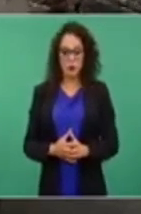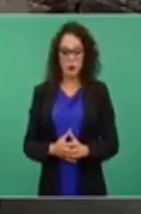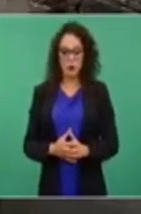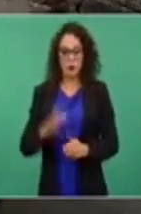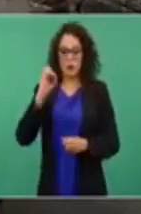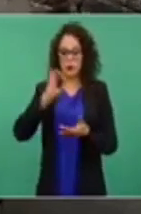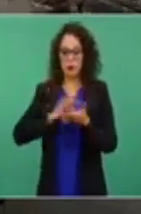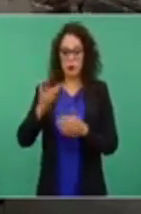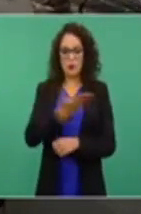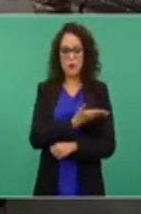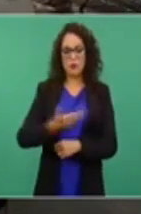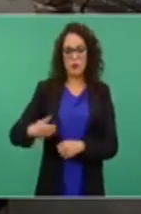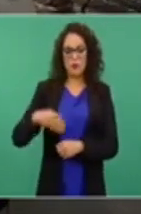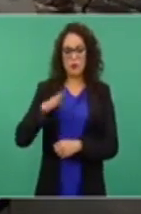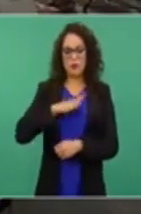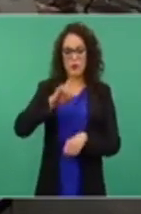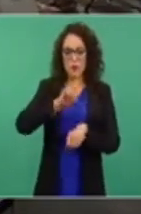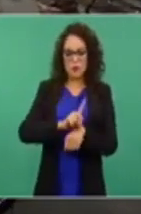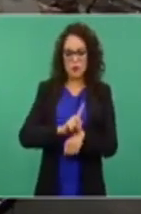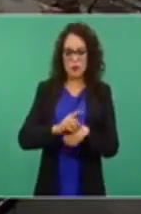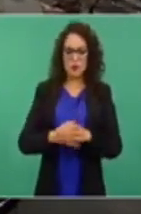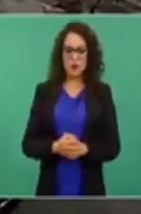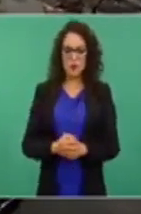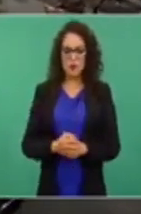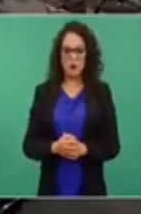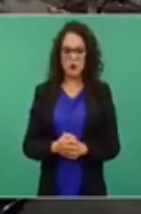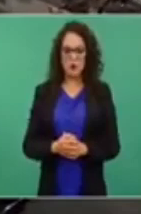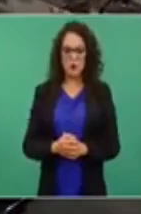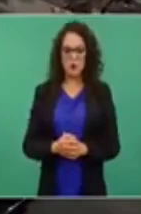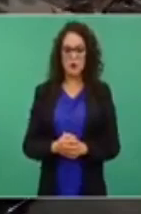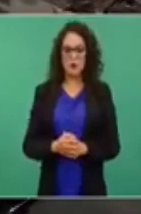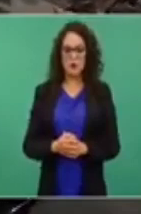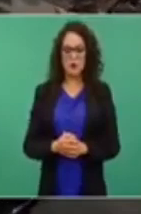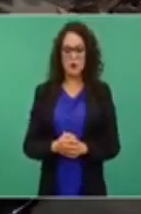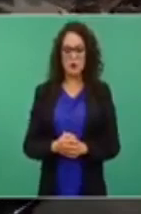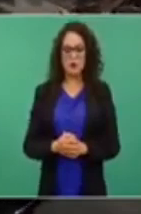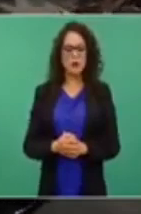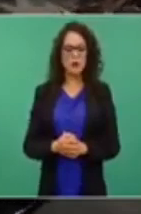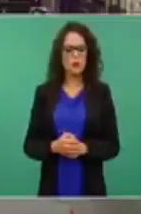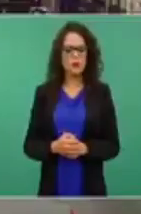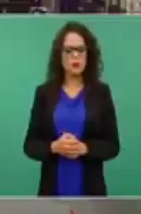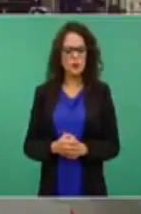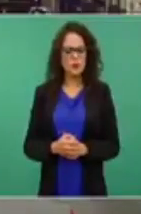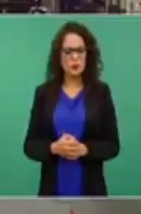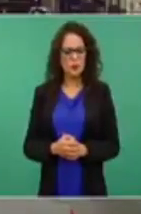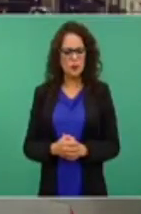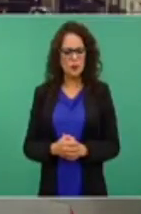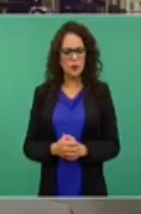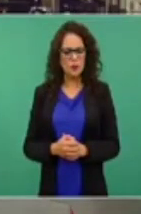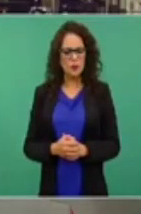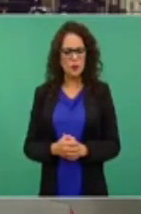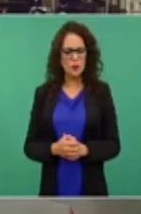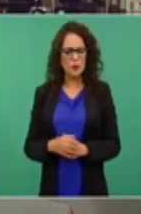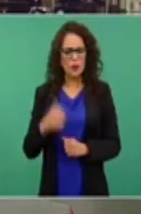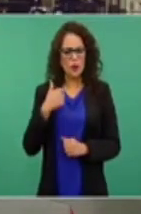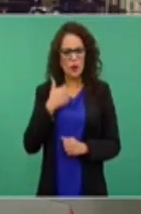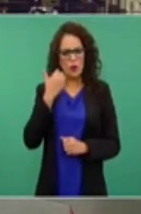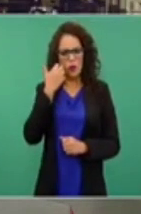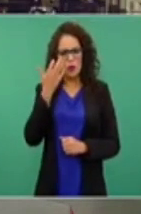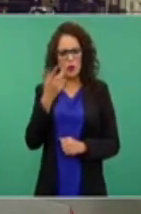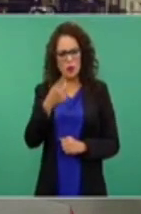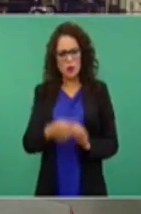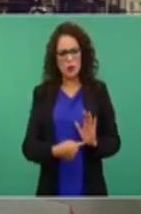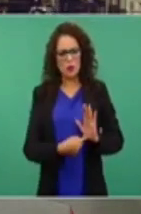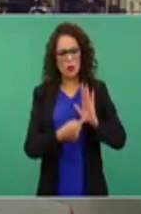Gracias, presidente. Buenos días a la gente que lo ve y lo escucha fuera de México. Yo quisiera ponerle aquí un audio del entonces